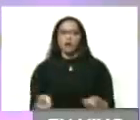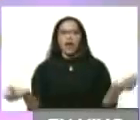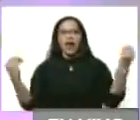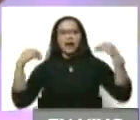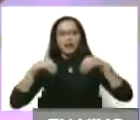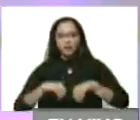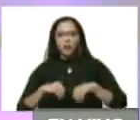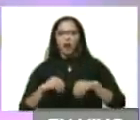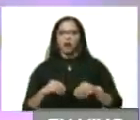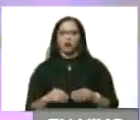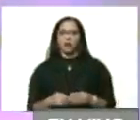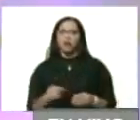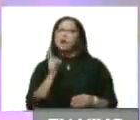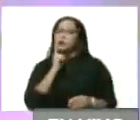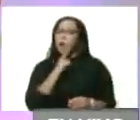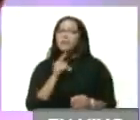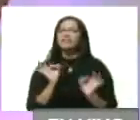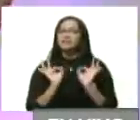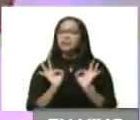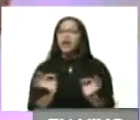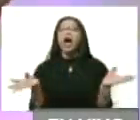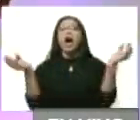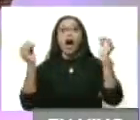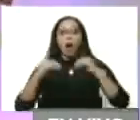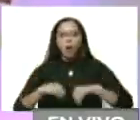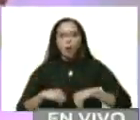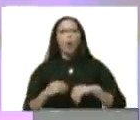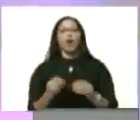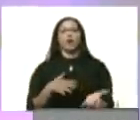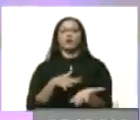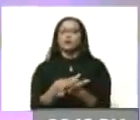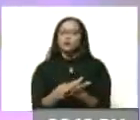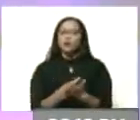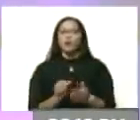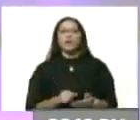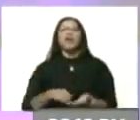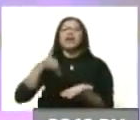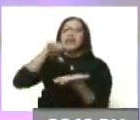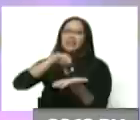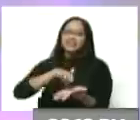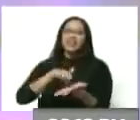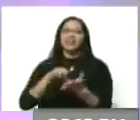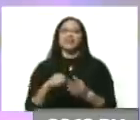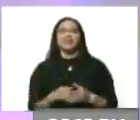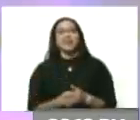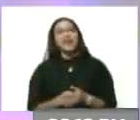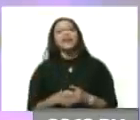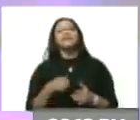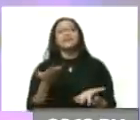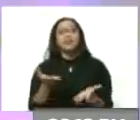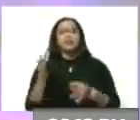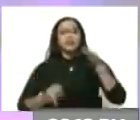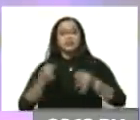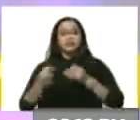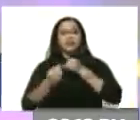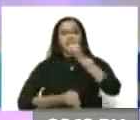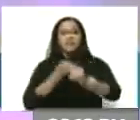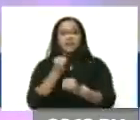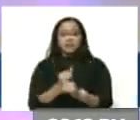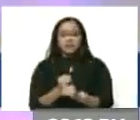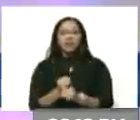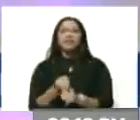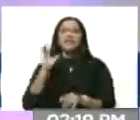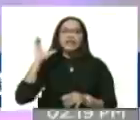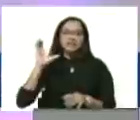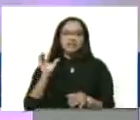acuerdo, se llama exactamente acuerdo relativo a la sede entre la Corte Penal Internacional y el Estado